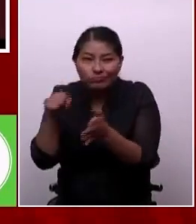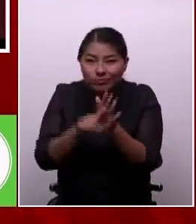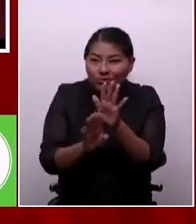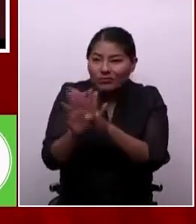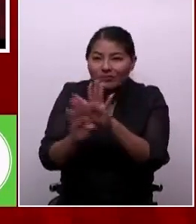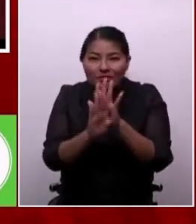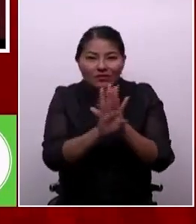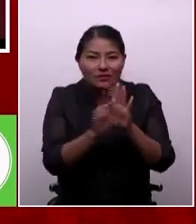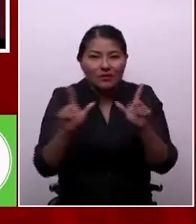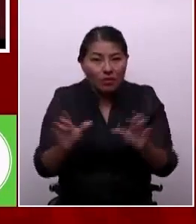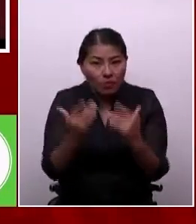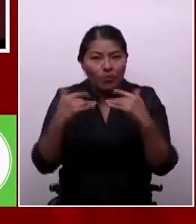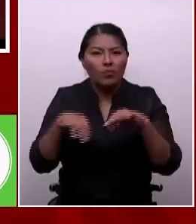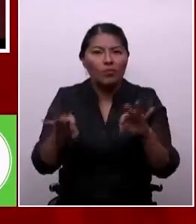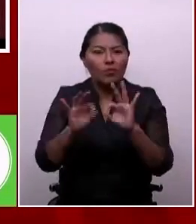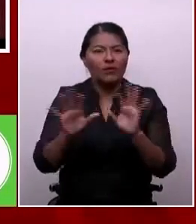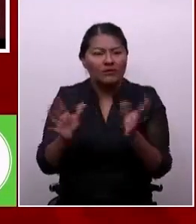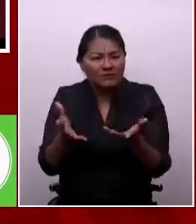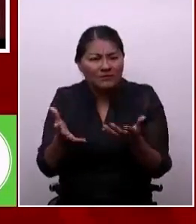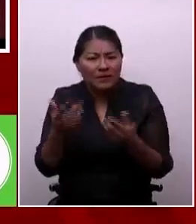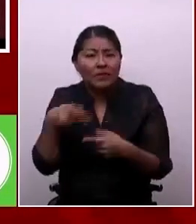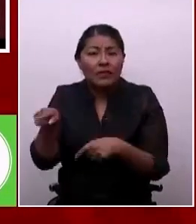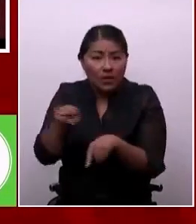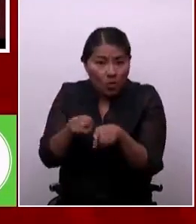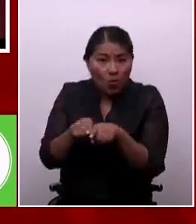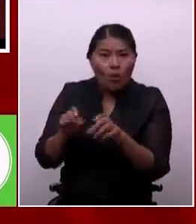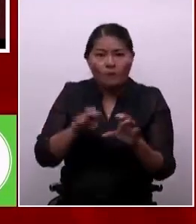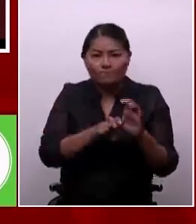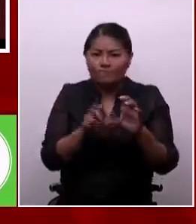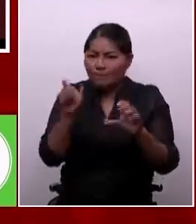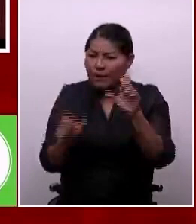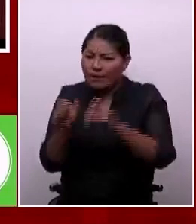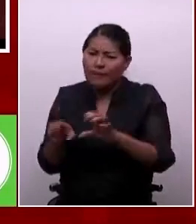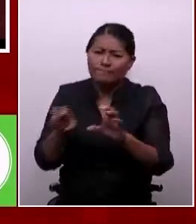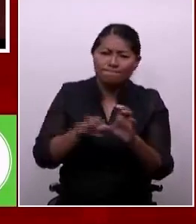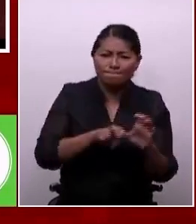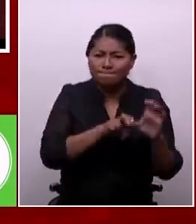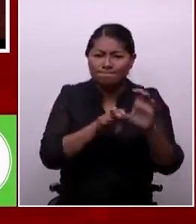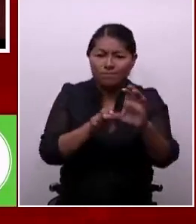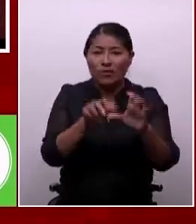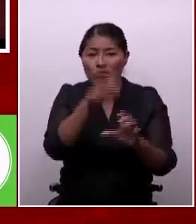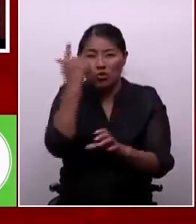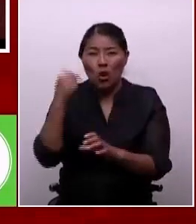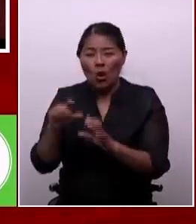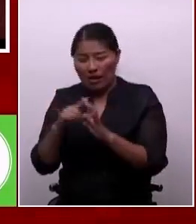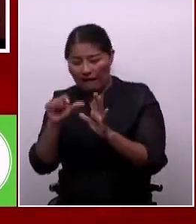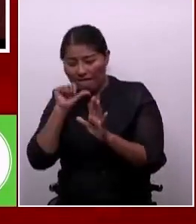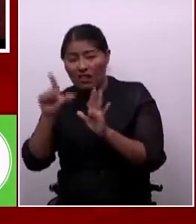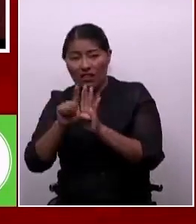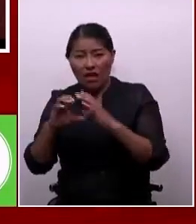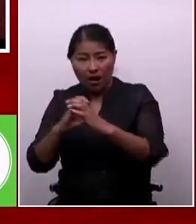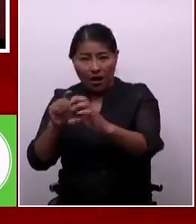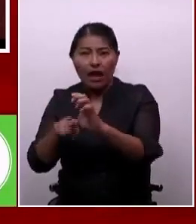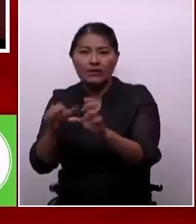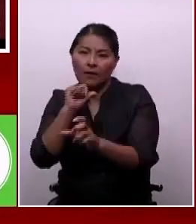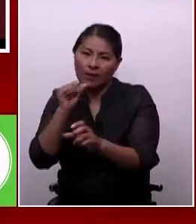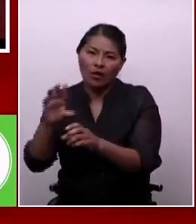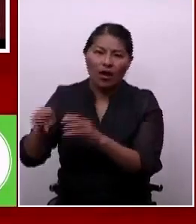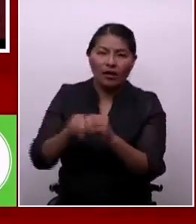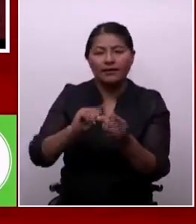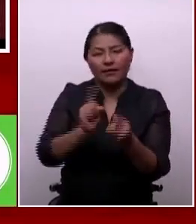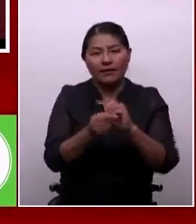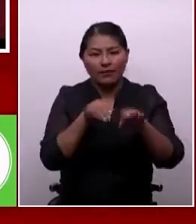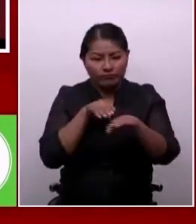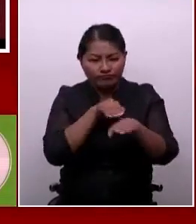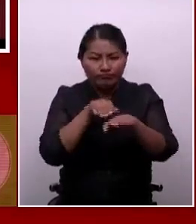y puedan además trasladar todo todo el transporte informal a esas nuevas líneas eso es lo que necesitamos los